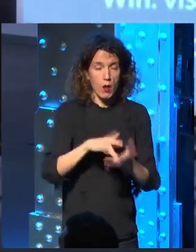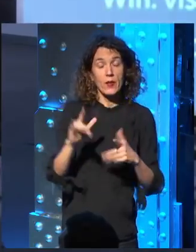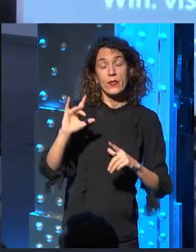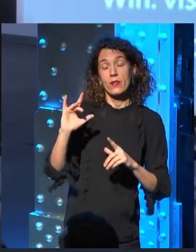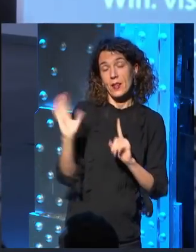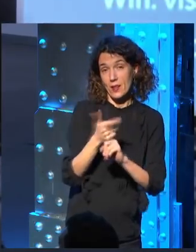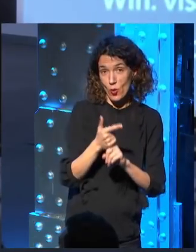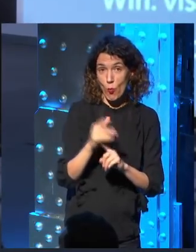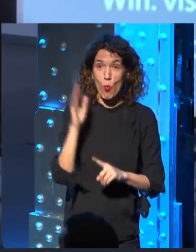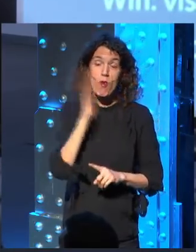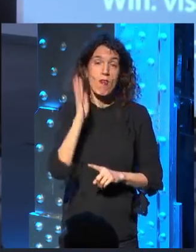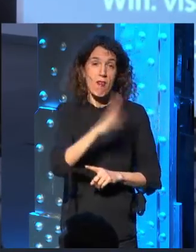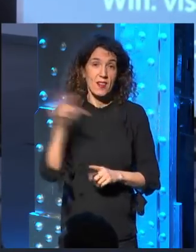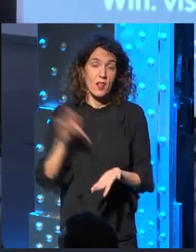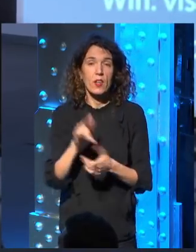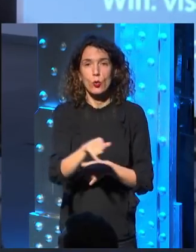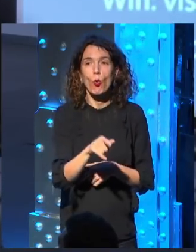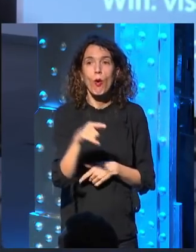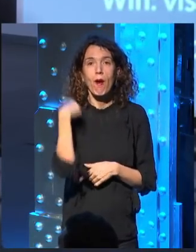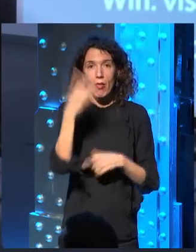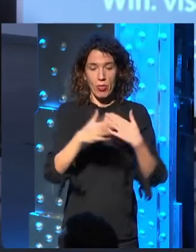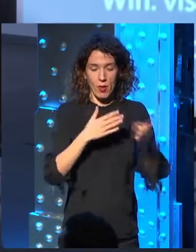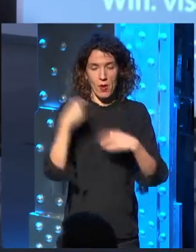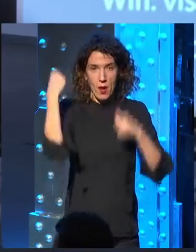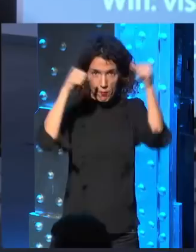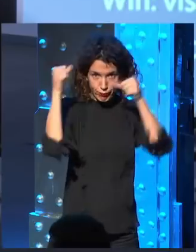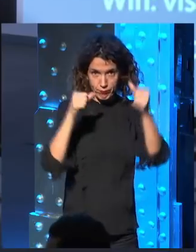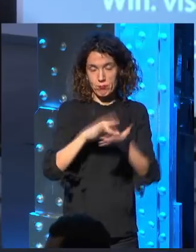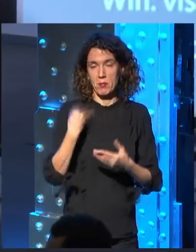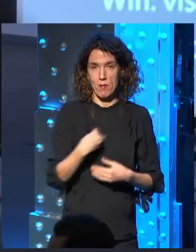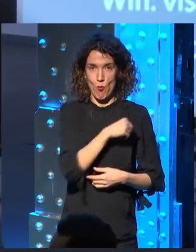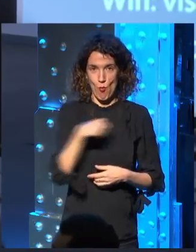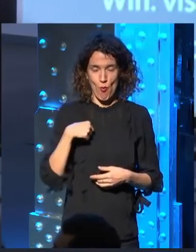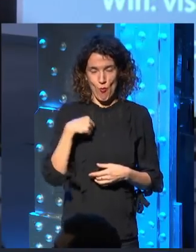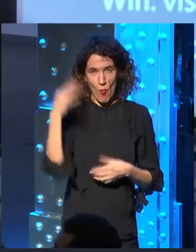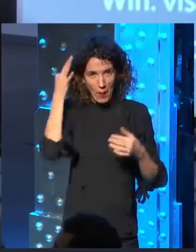Detenido por estafa, un cirujano plástico cuando se operaba a sí mismo el pene.